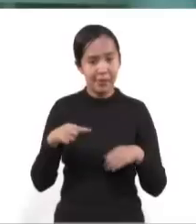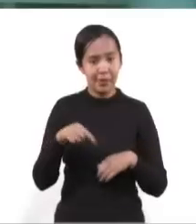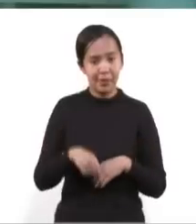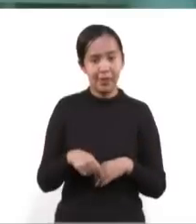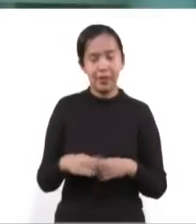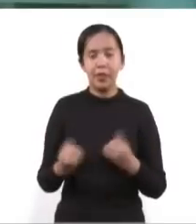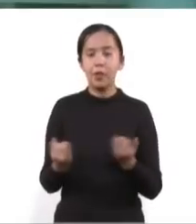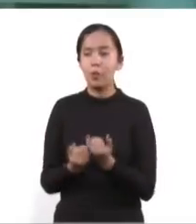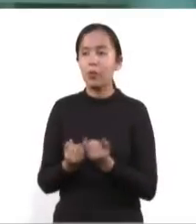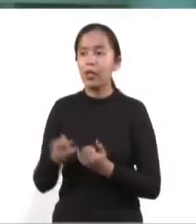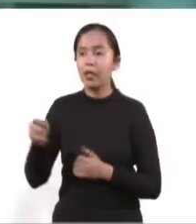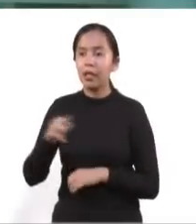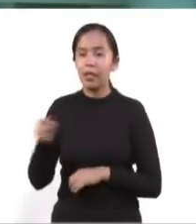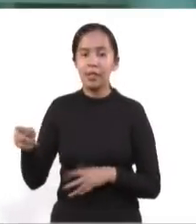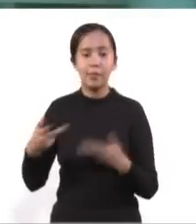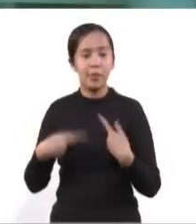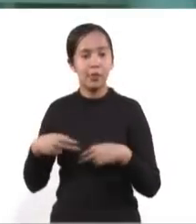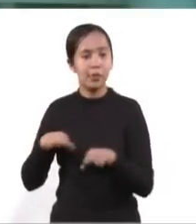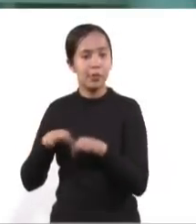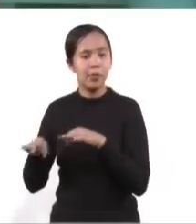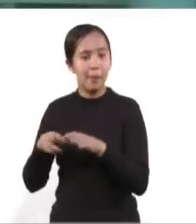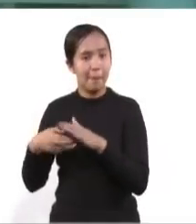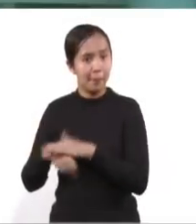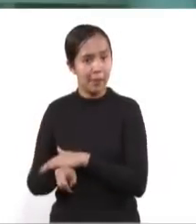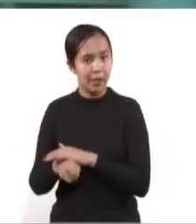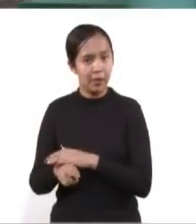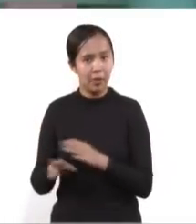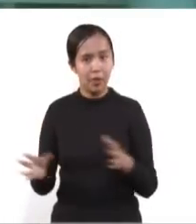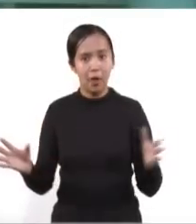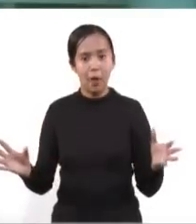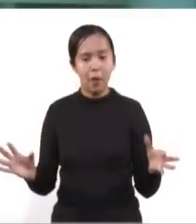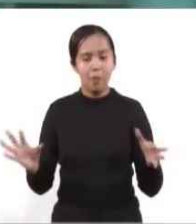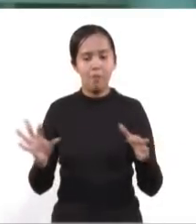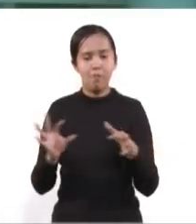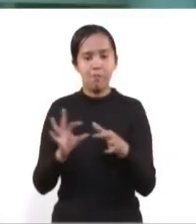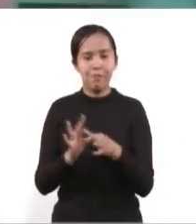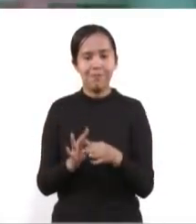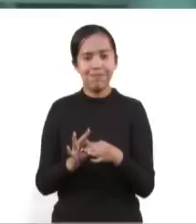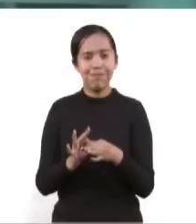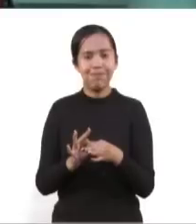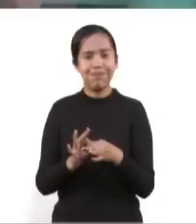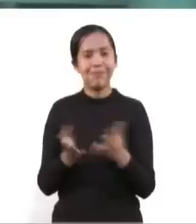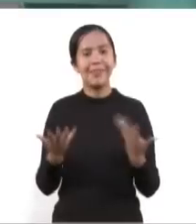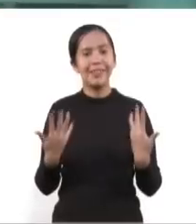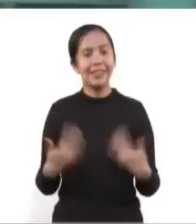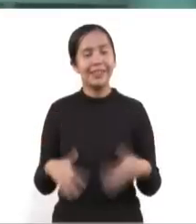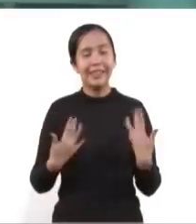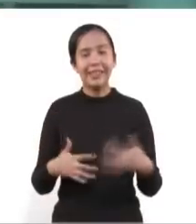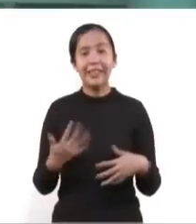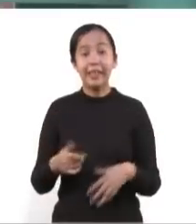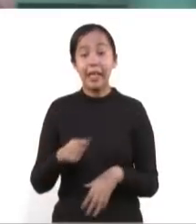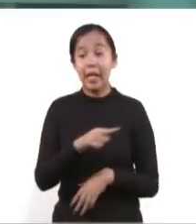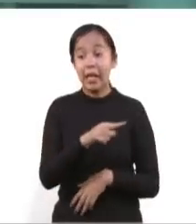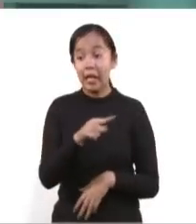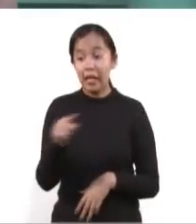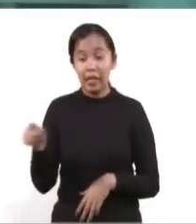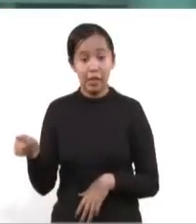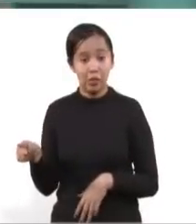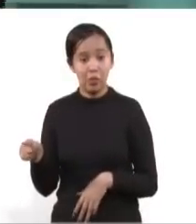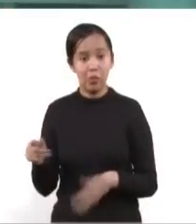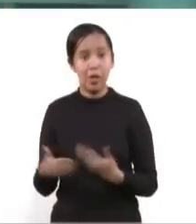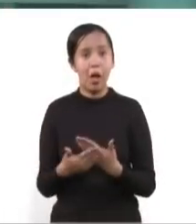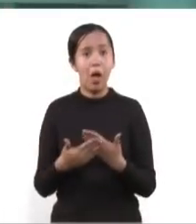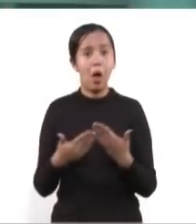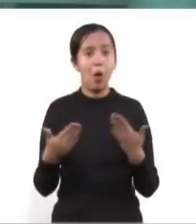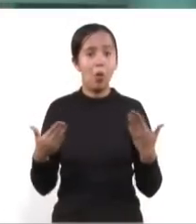y los trabajadores del Metro han establecido una gran fraternidad. Gracias a ellos, México